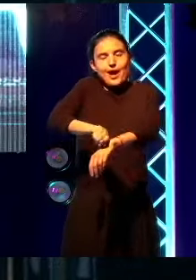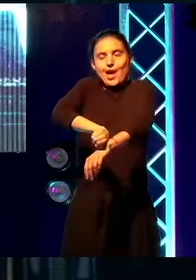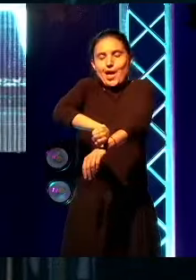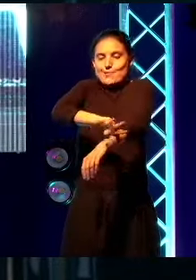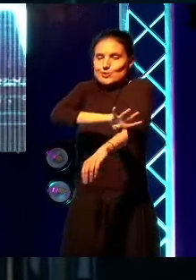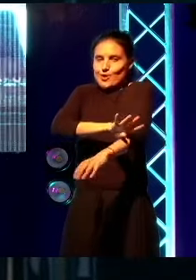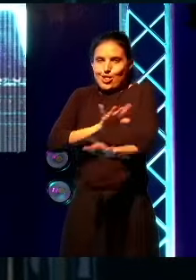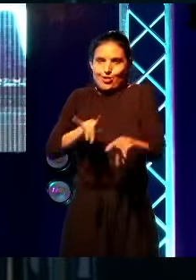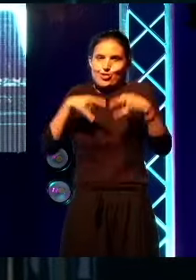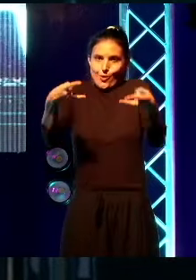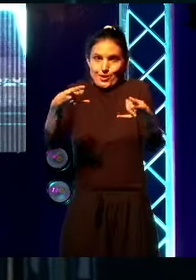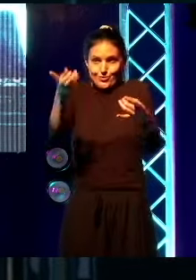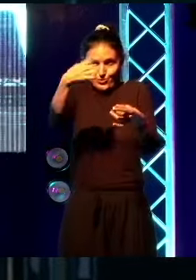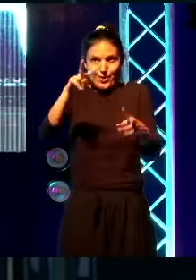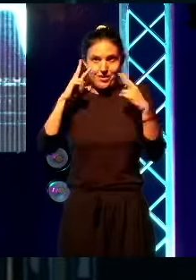pueden observar.